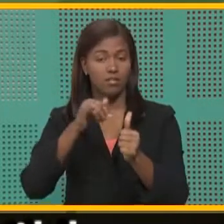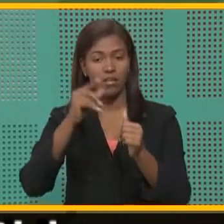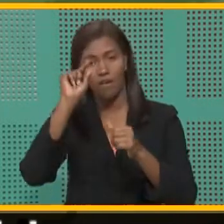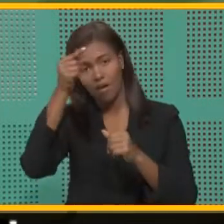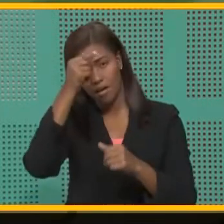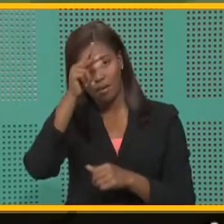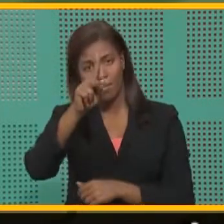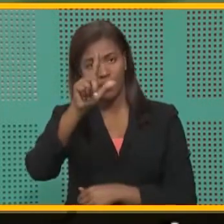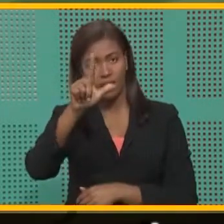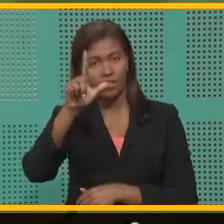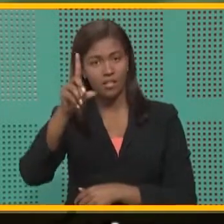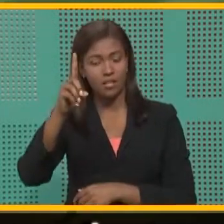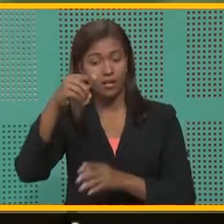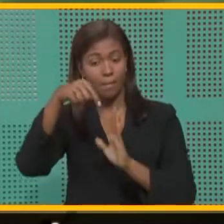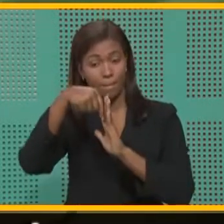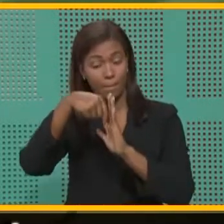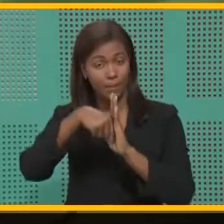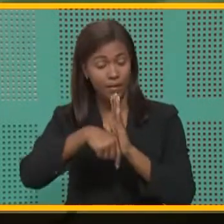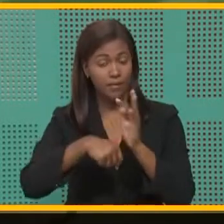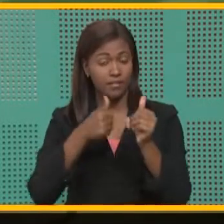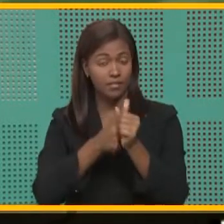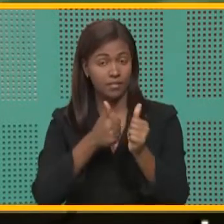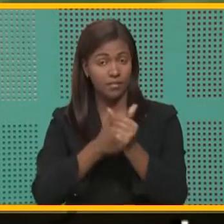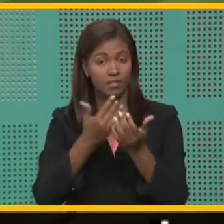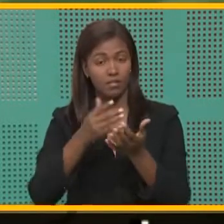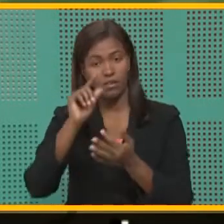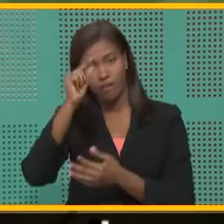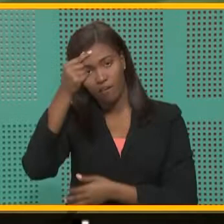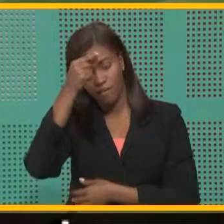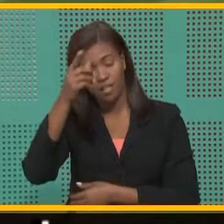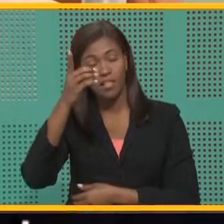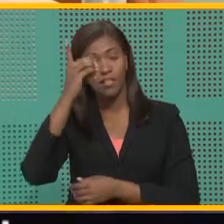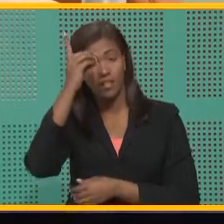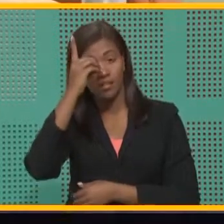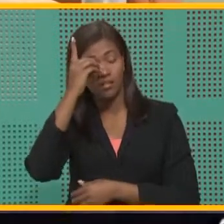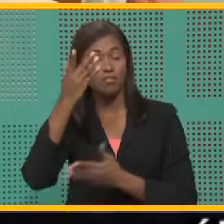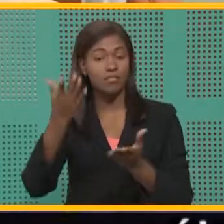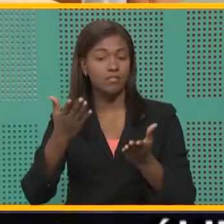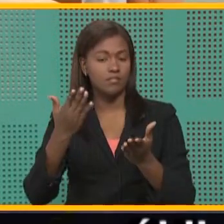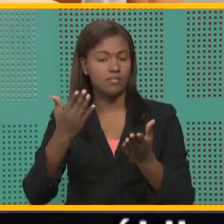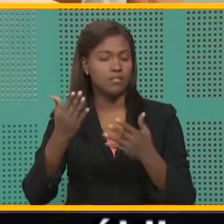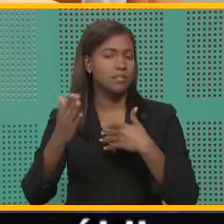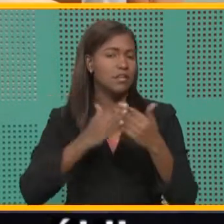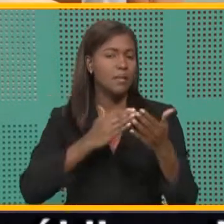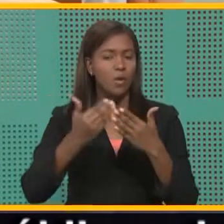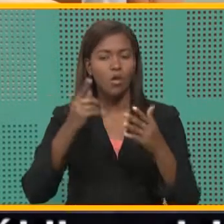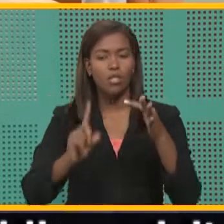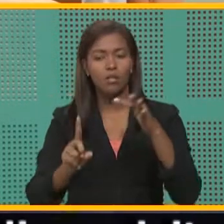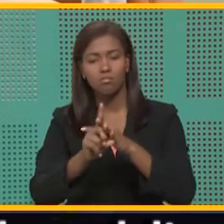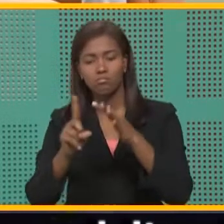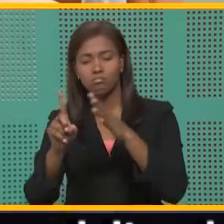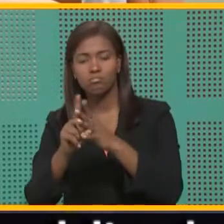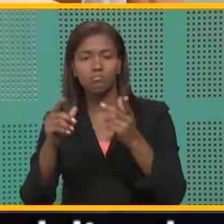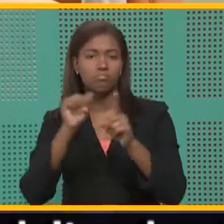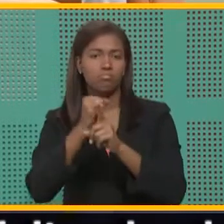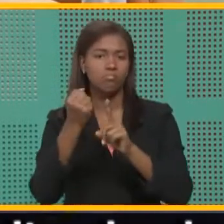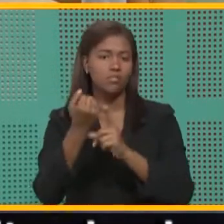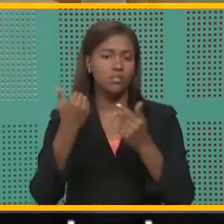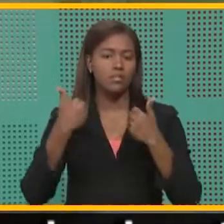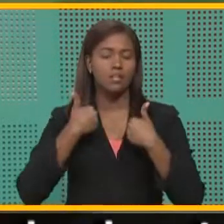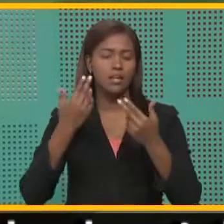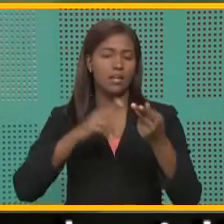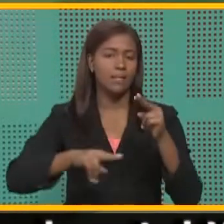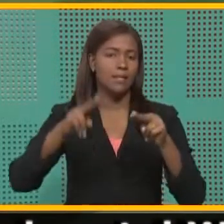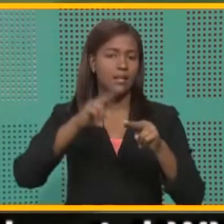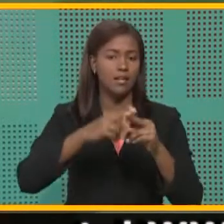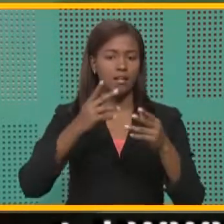del PLD, pero fundamentalmente el gobierno de Danilo Medina. A pesar de las adversidades, de las inclemencias